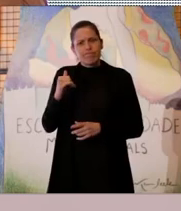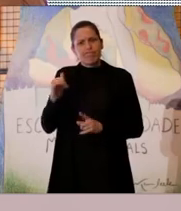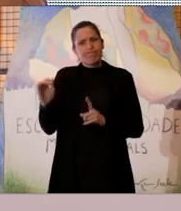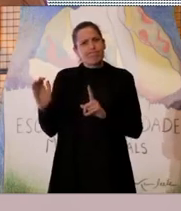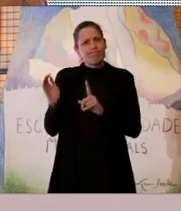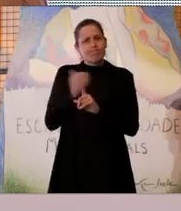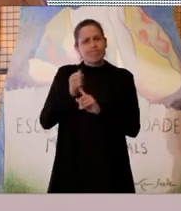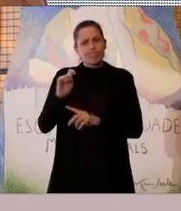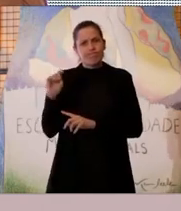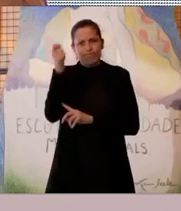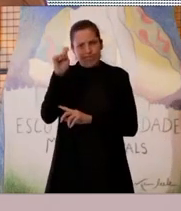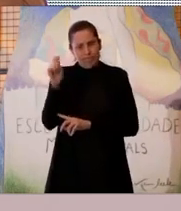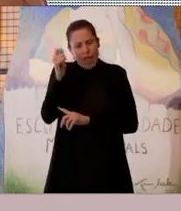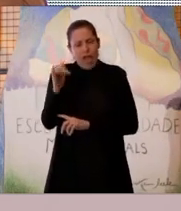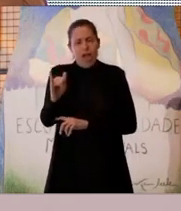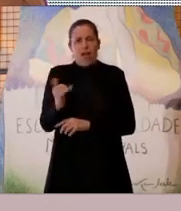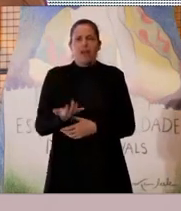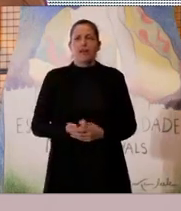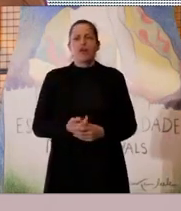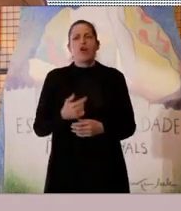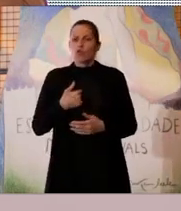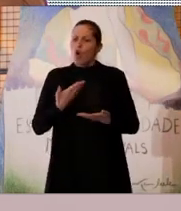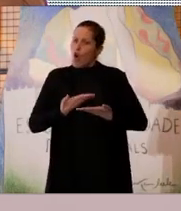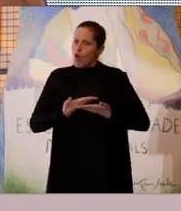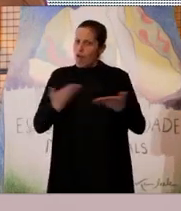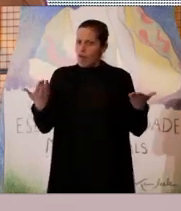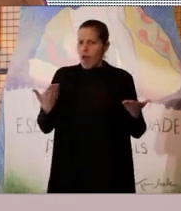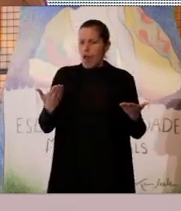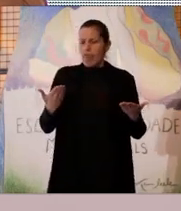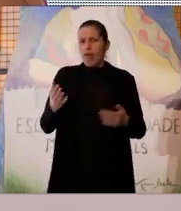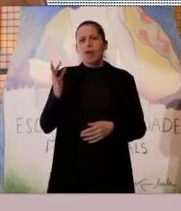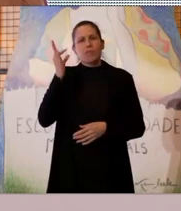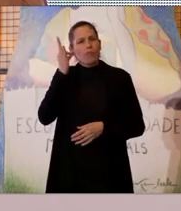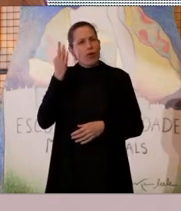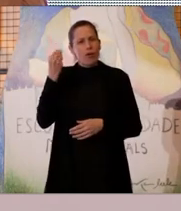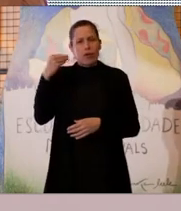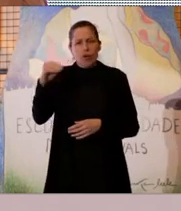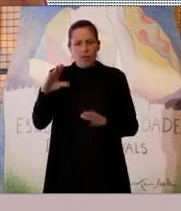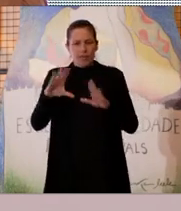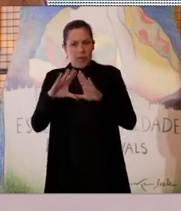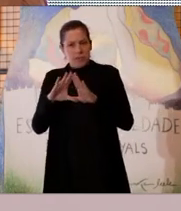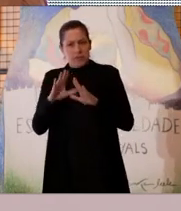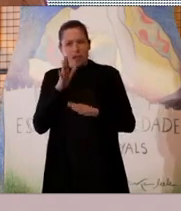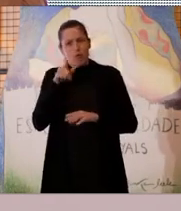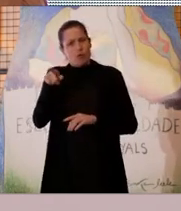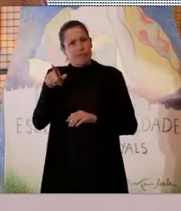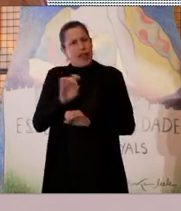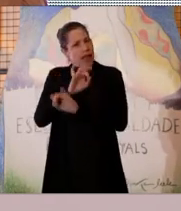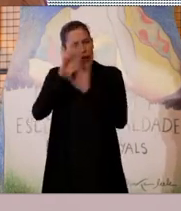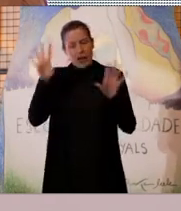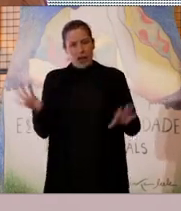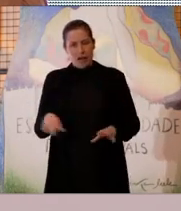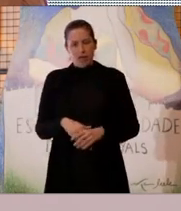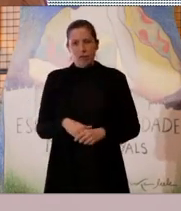en una generación de mujeres jóvenes feministas que lo tienen claro y que aunque